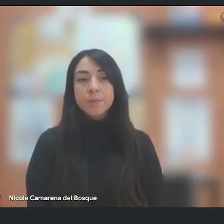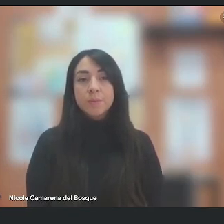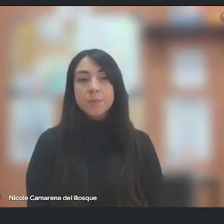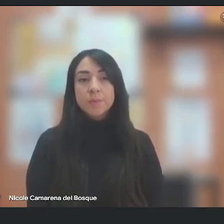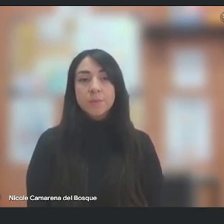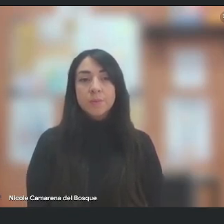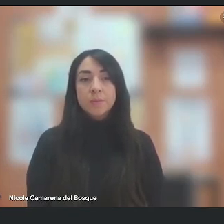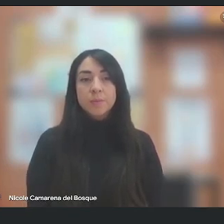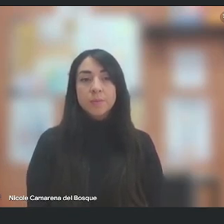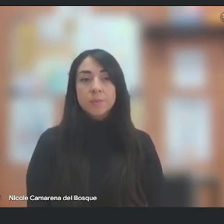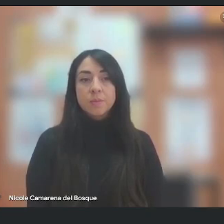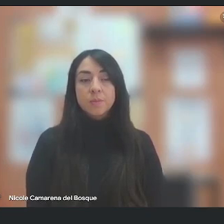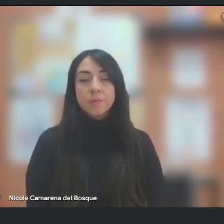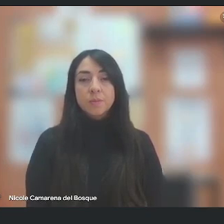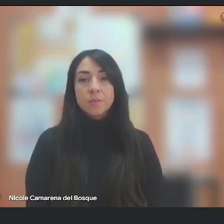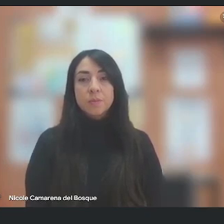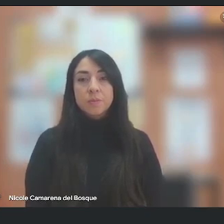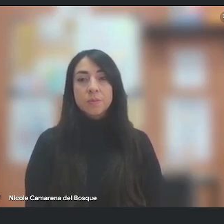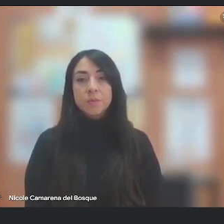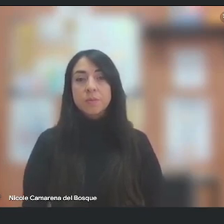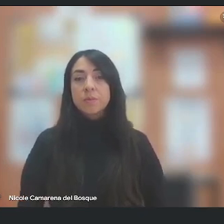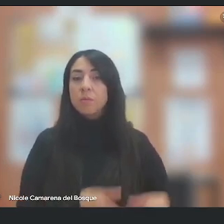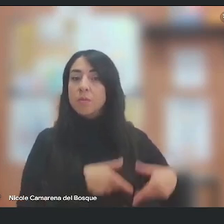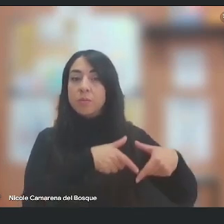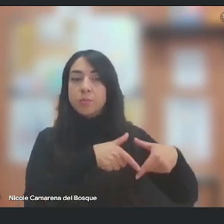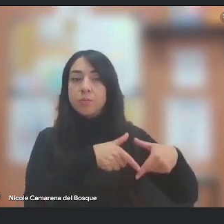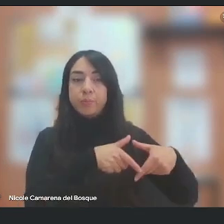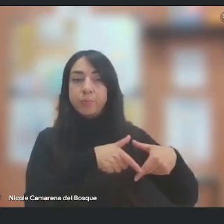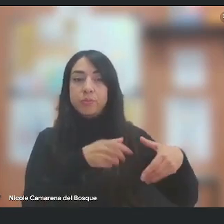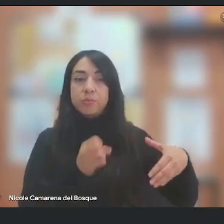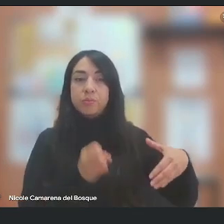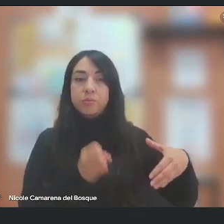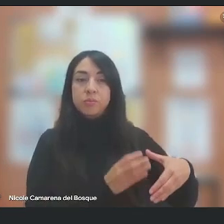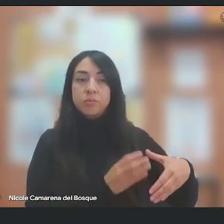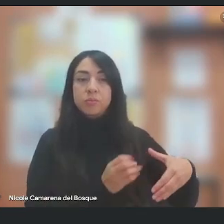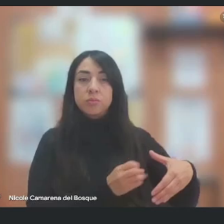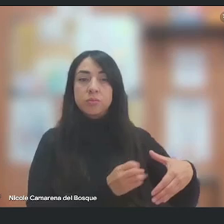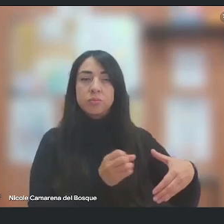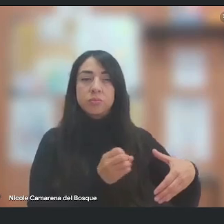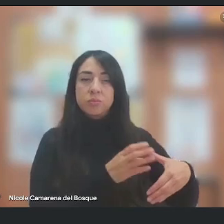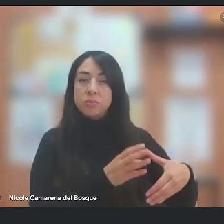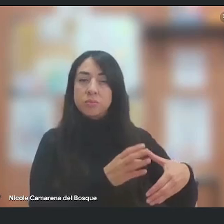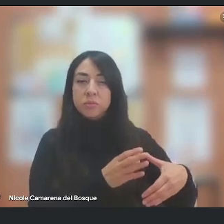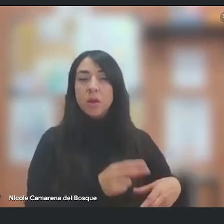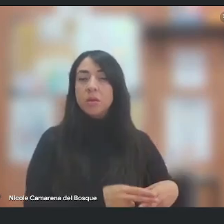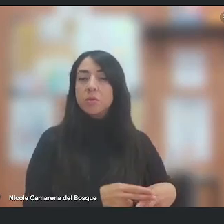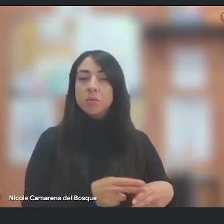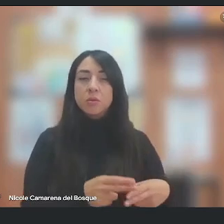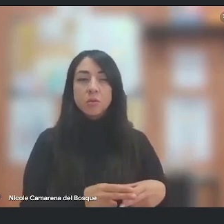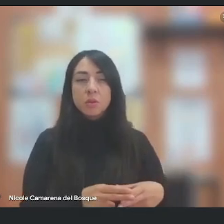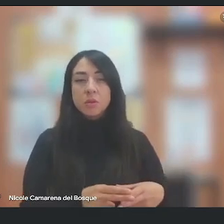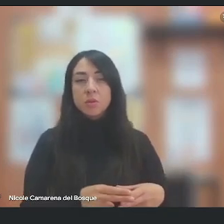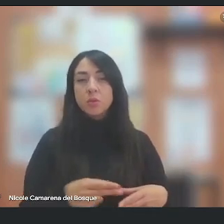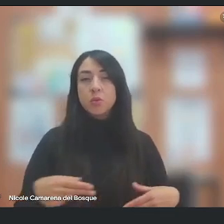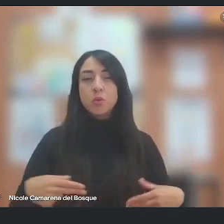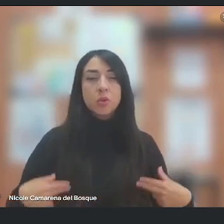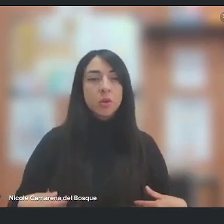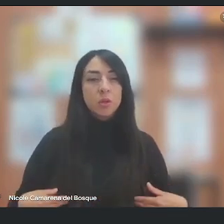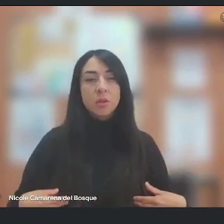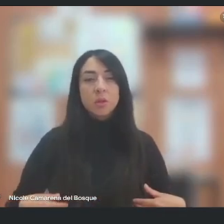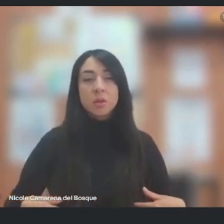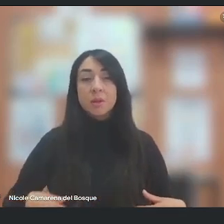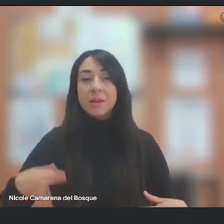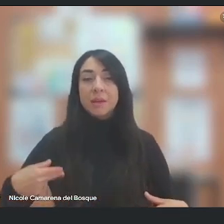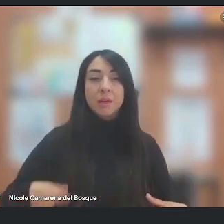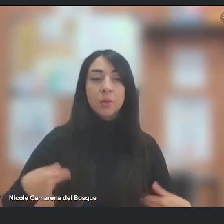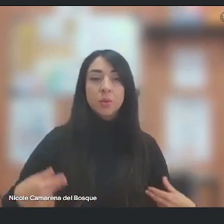Menstruación y derechos humanos. Bueno, la menstruación es un proceso natural. Ya dijimos que es algo fisiológico, es algo normal que